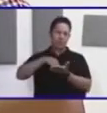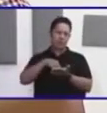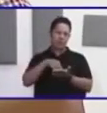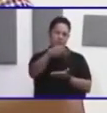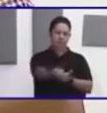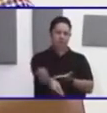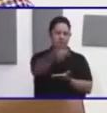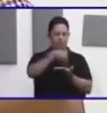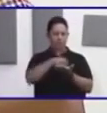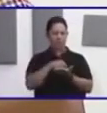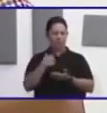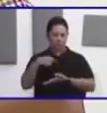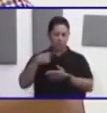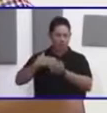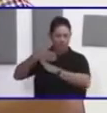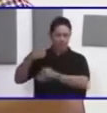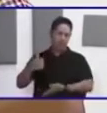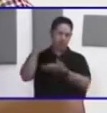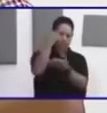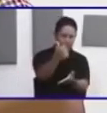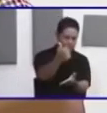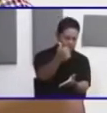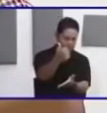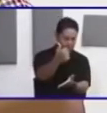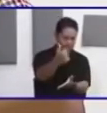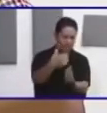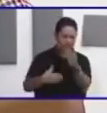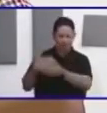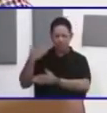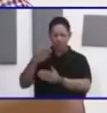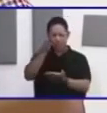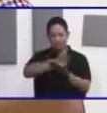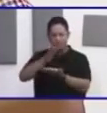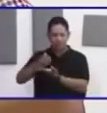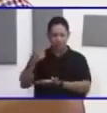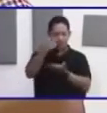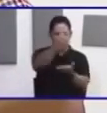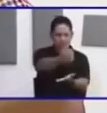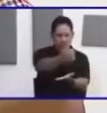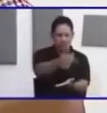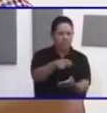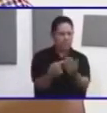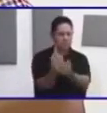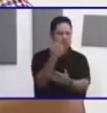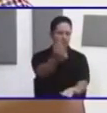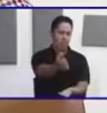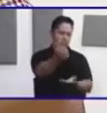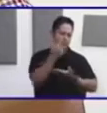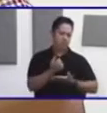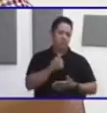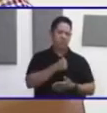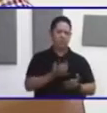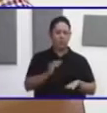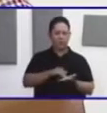se entregaron como anticipo a este contrato. Y resaltar, pues, la colaboración que hemos tenido